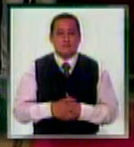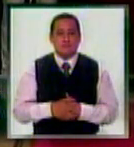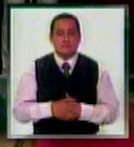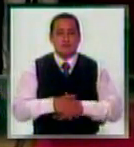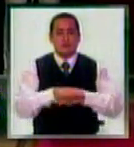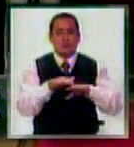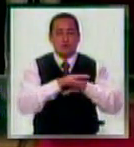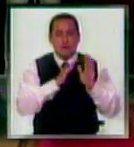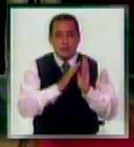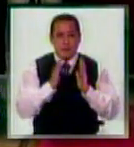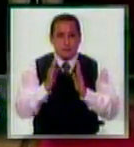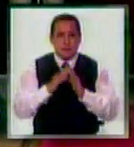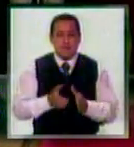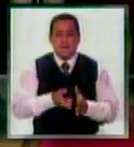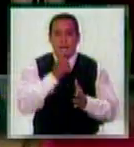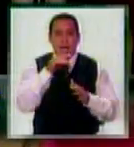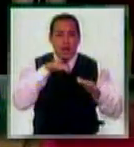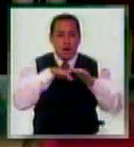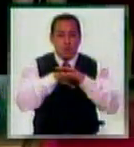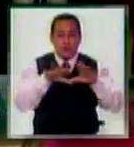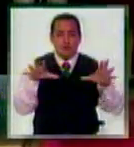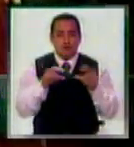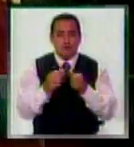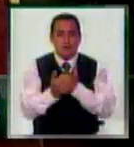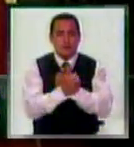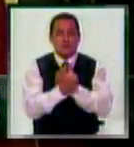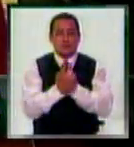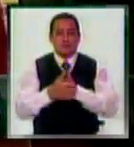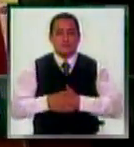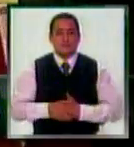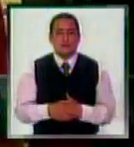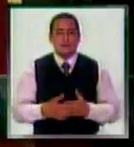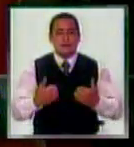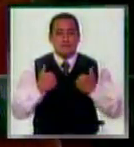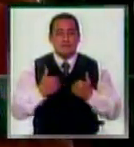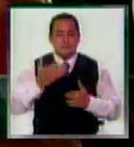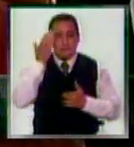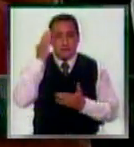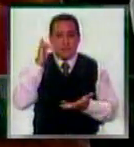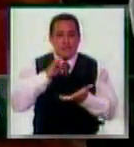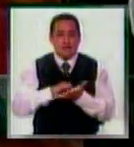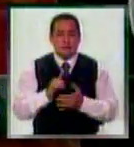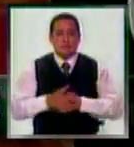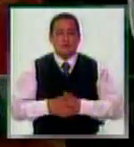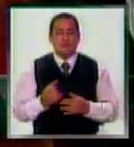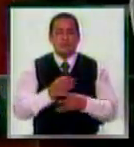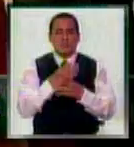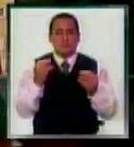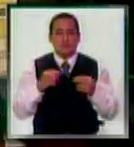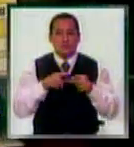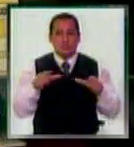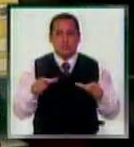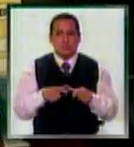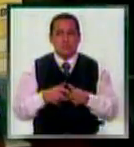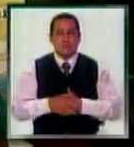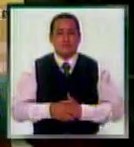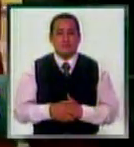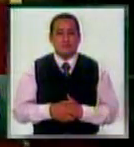el plan de represamiento de aguas para todo Ayacucho. Y tengo entendido que Munche y Susuya